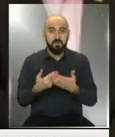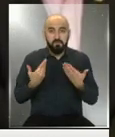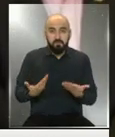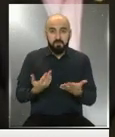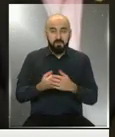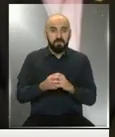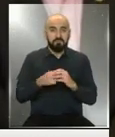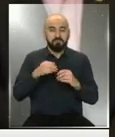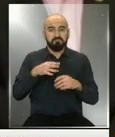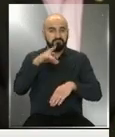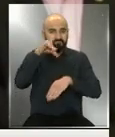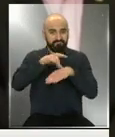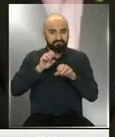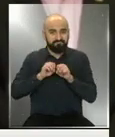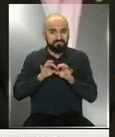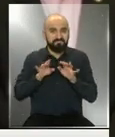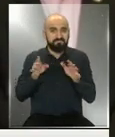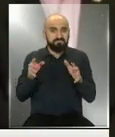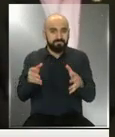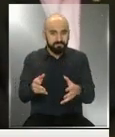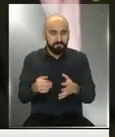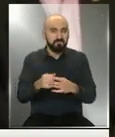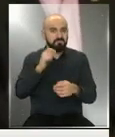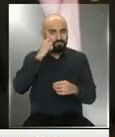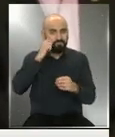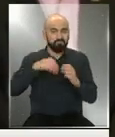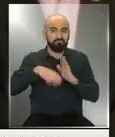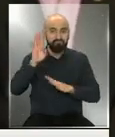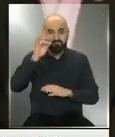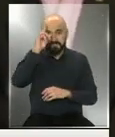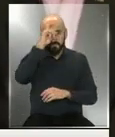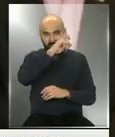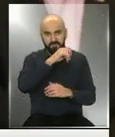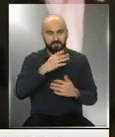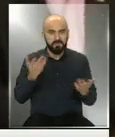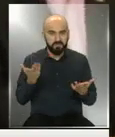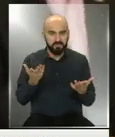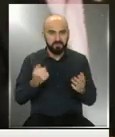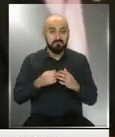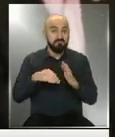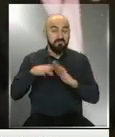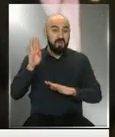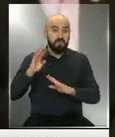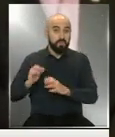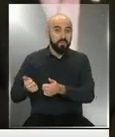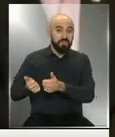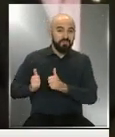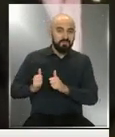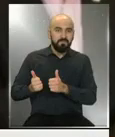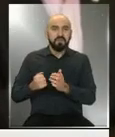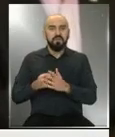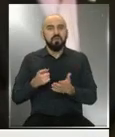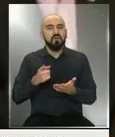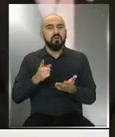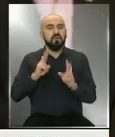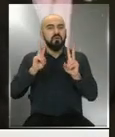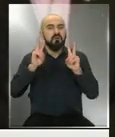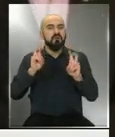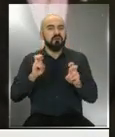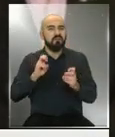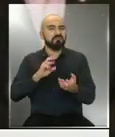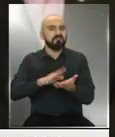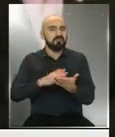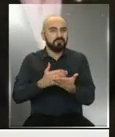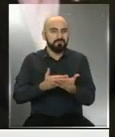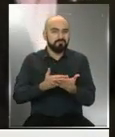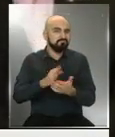pandemia que significa una enorme dificultad, es posiblemente el mayor desafío sanitario en un siglo, y aquí el